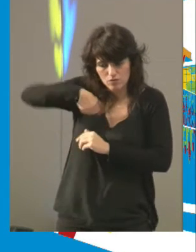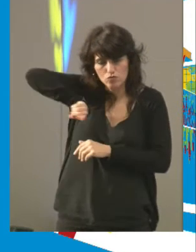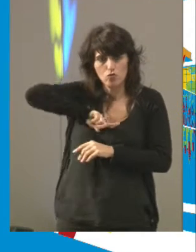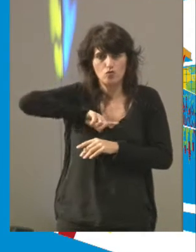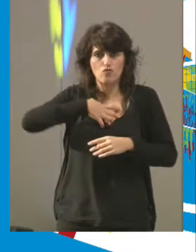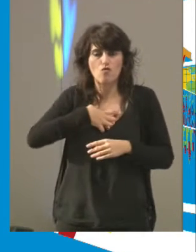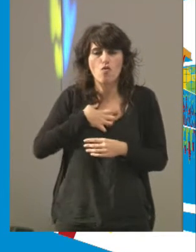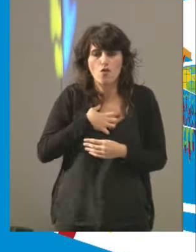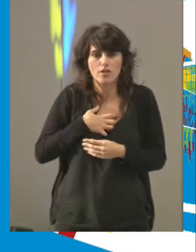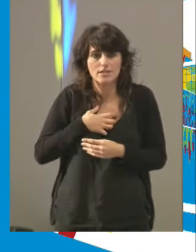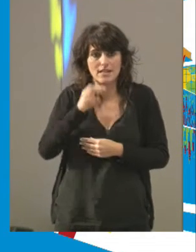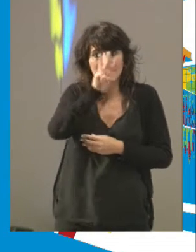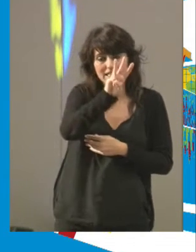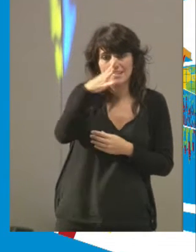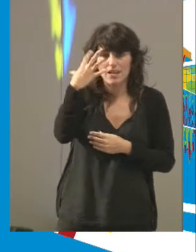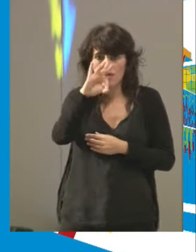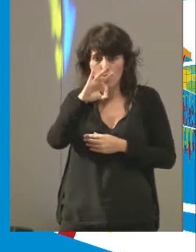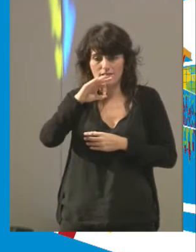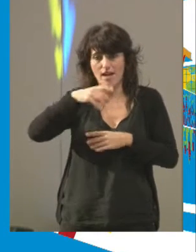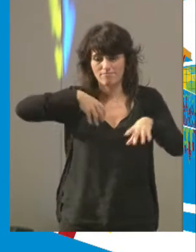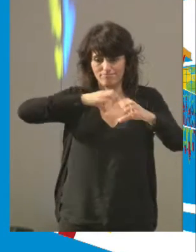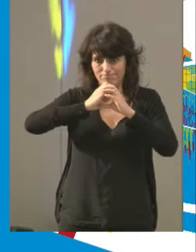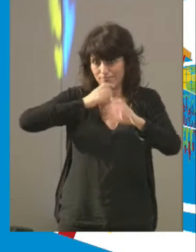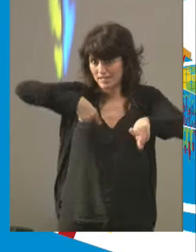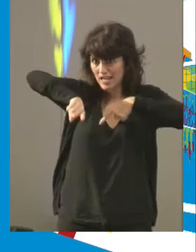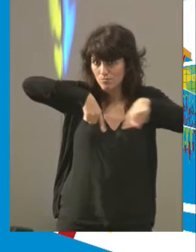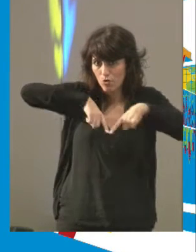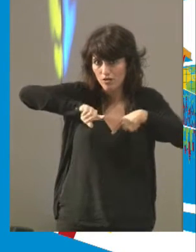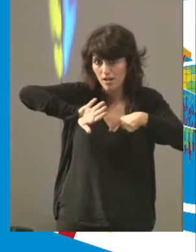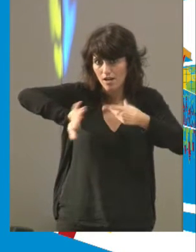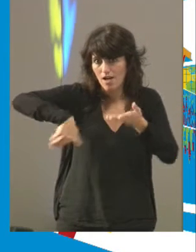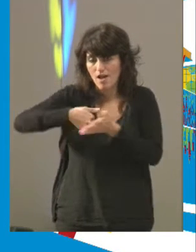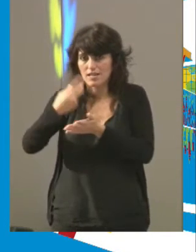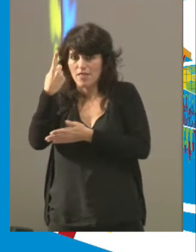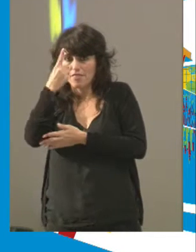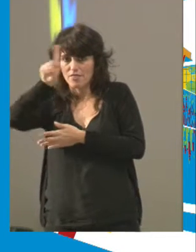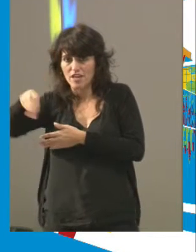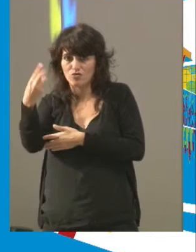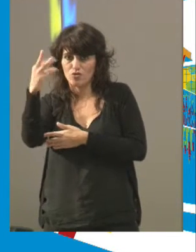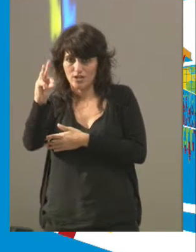pues, de 350 unidades de transporte que queríamos principalmente caracterizar a 130.